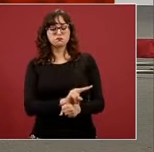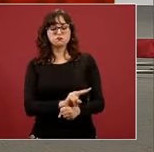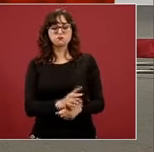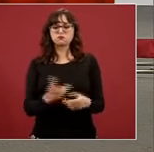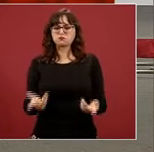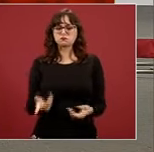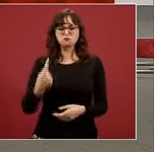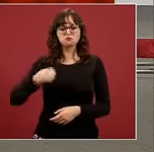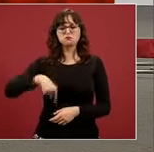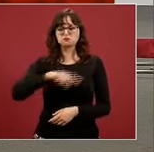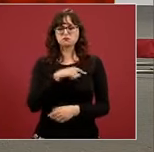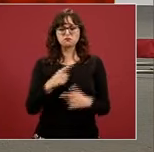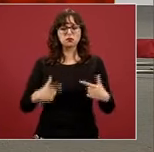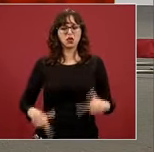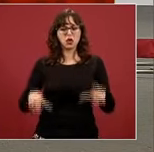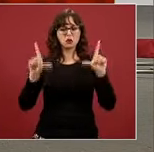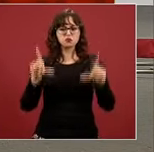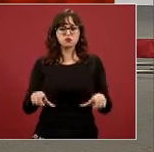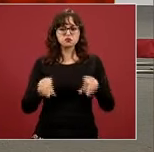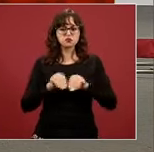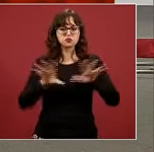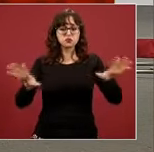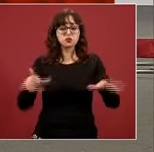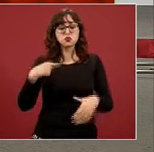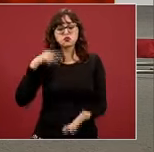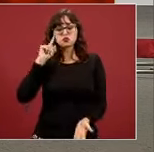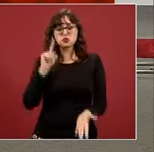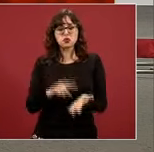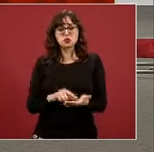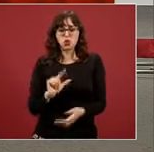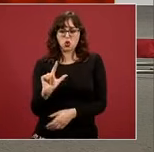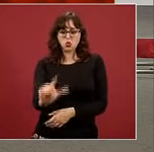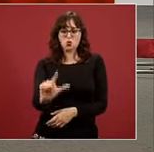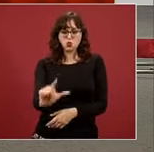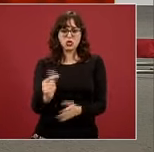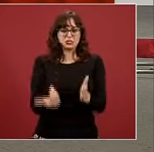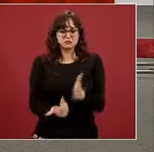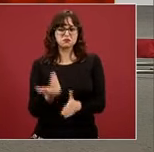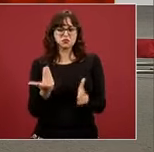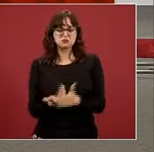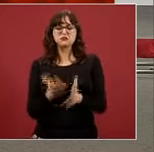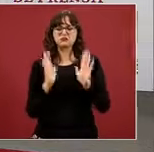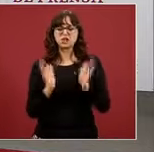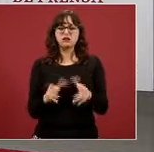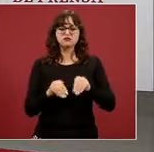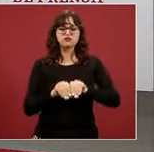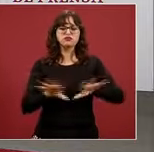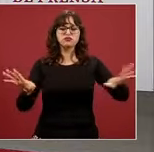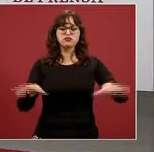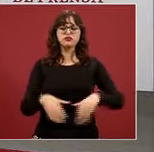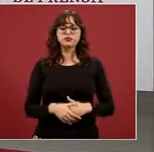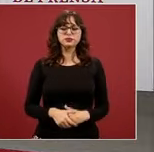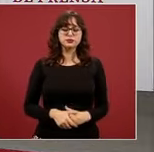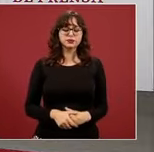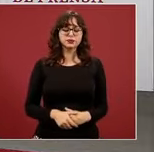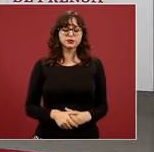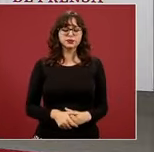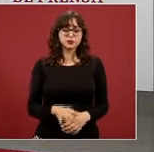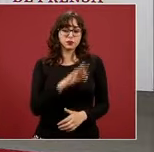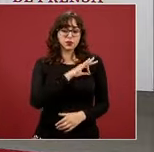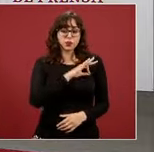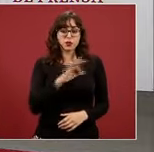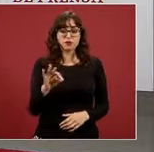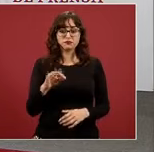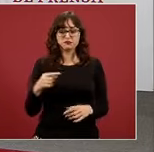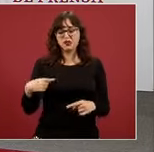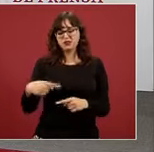hacer de inmediato, pero quisiera comprometerme para que el lunes temprano estuviera ya en la página de internet para cualquier cuestión que tenga que ver con el fin de